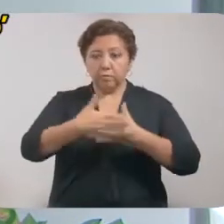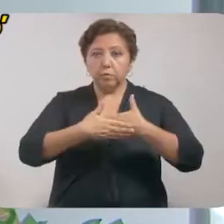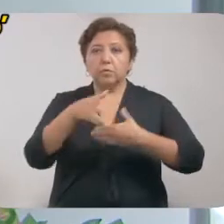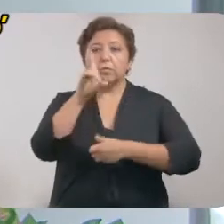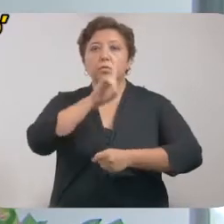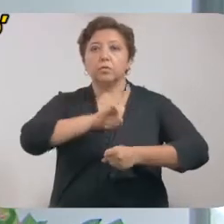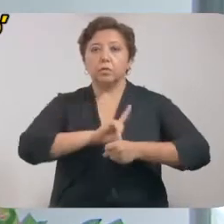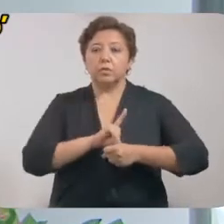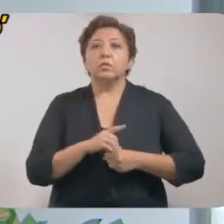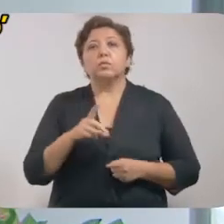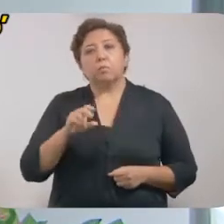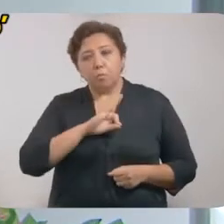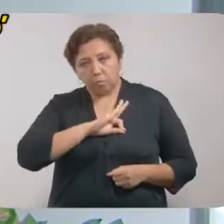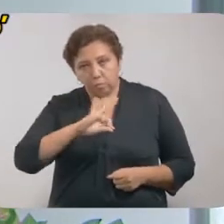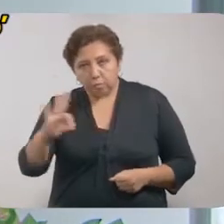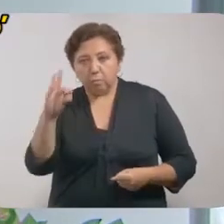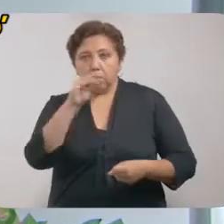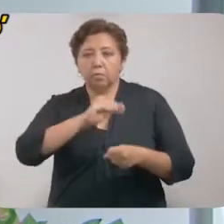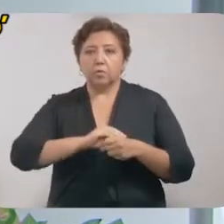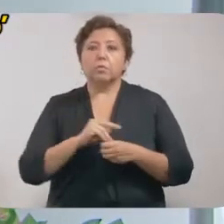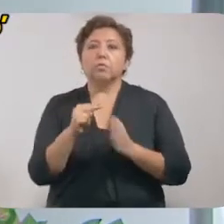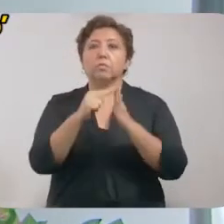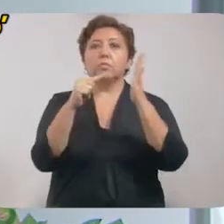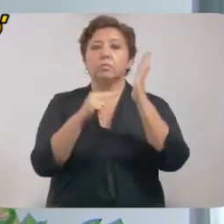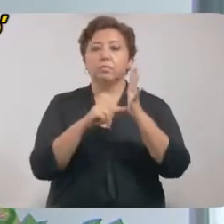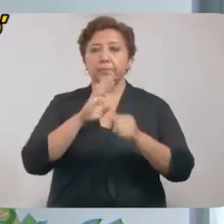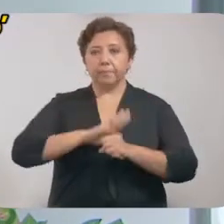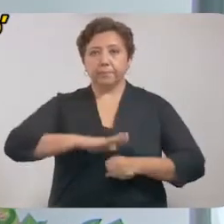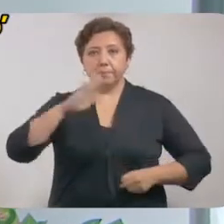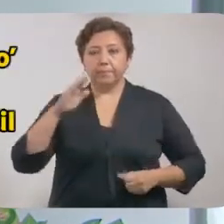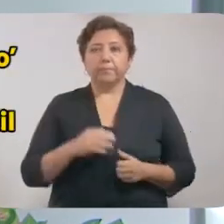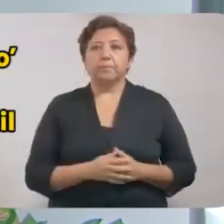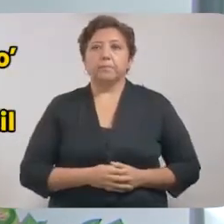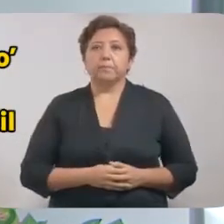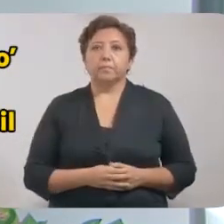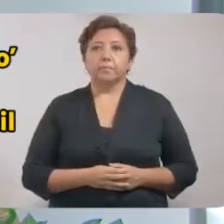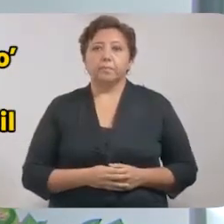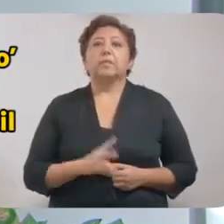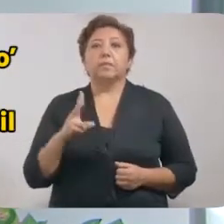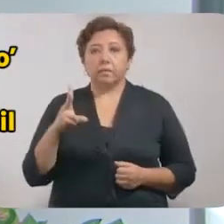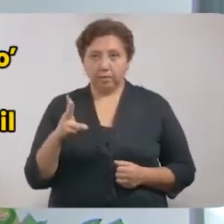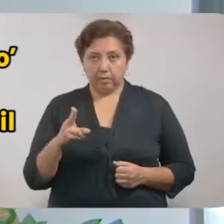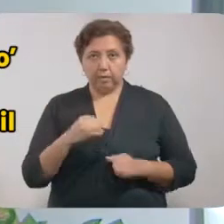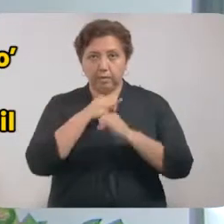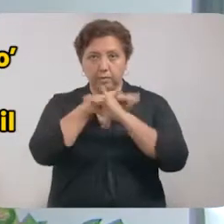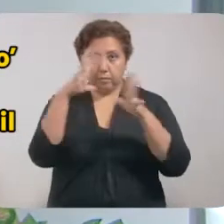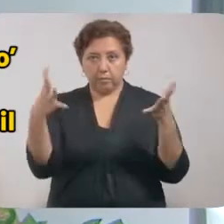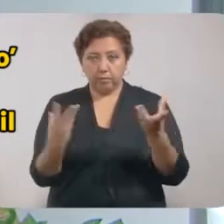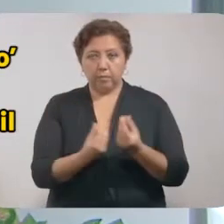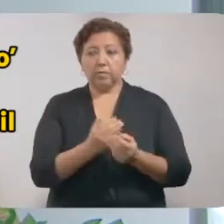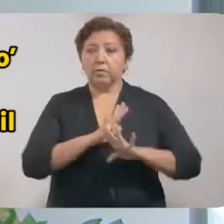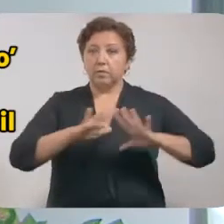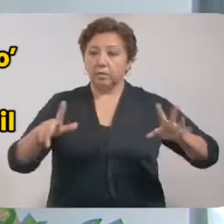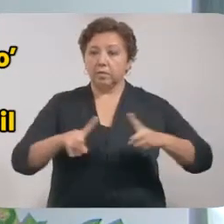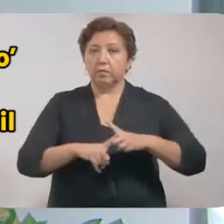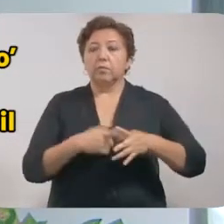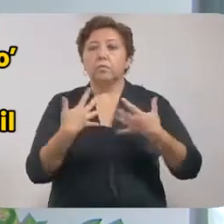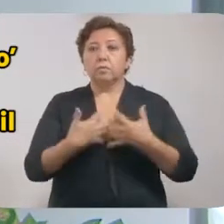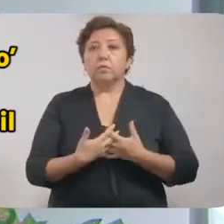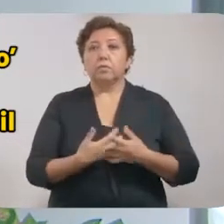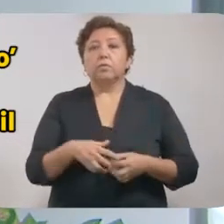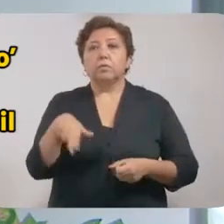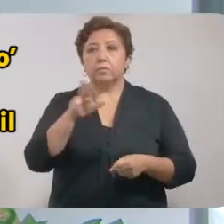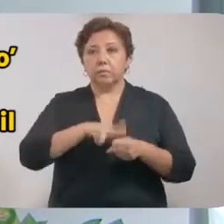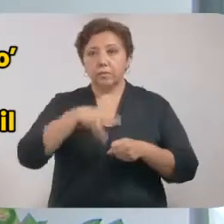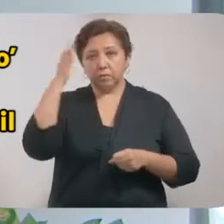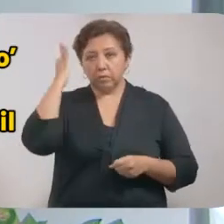próximos días y no descartamos implementar medidas adicionales. También informamos que ya inició operaciones el Hospital